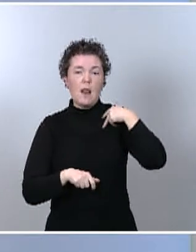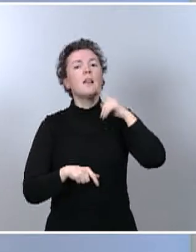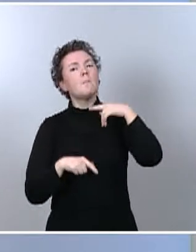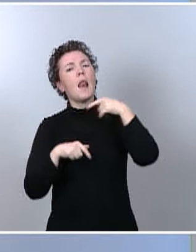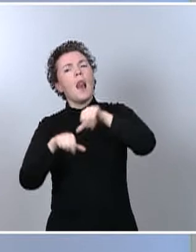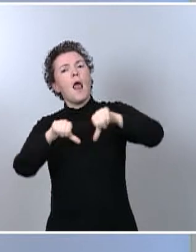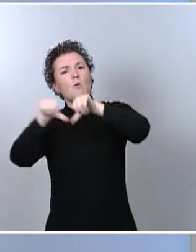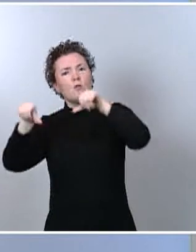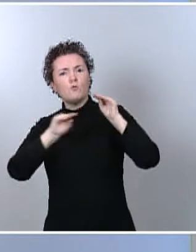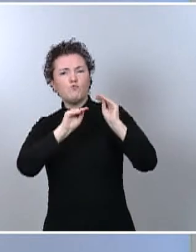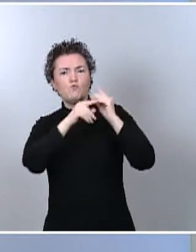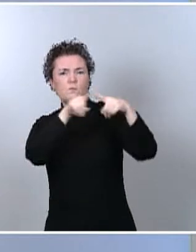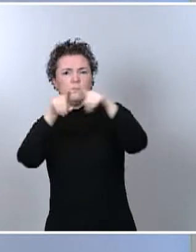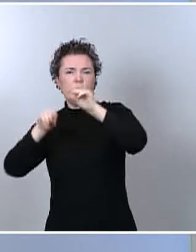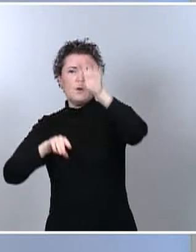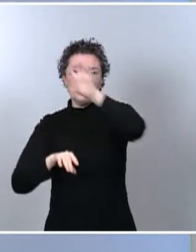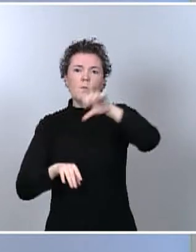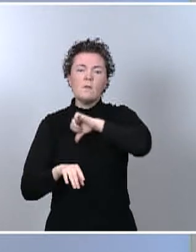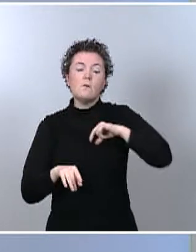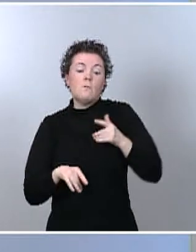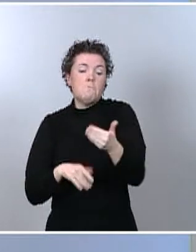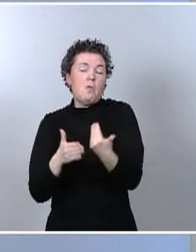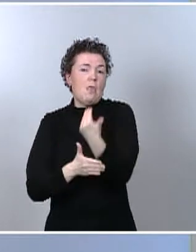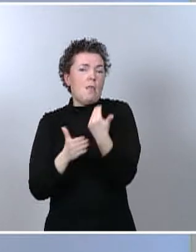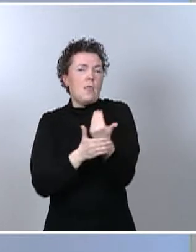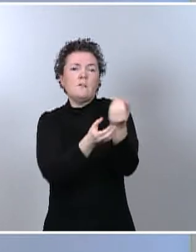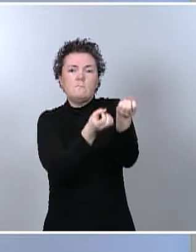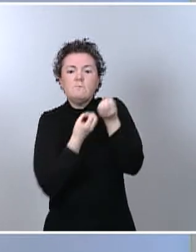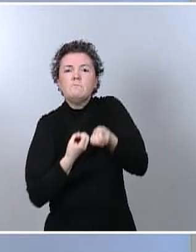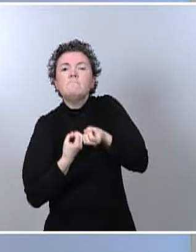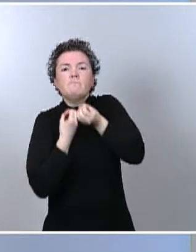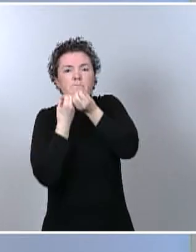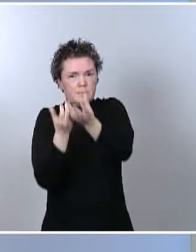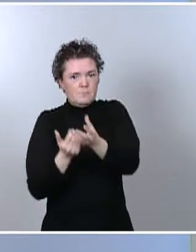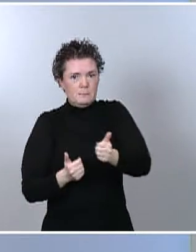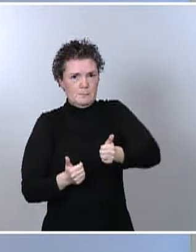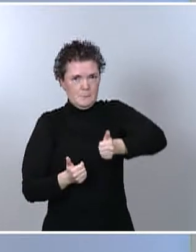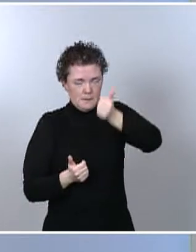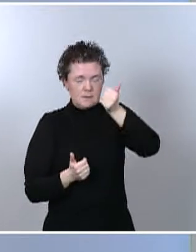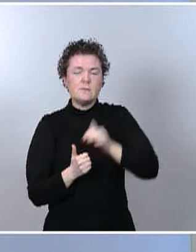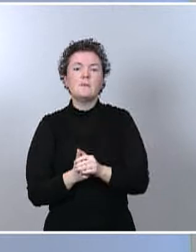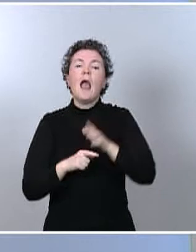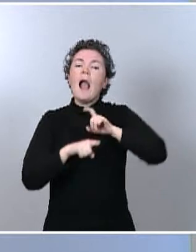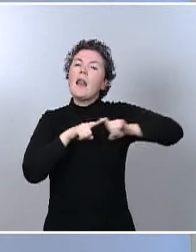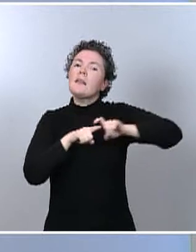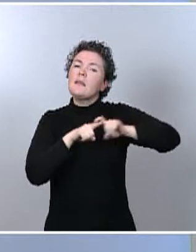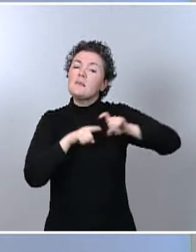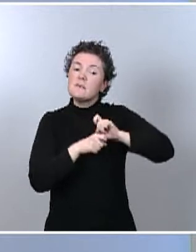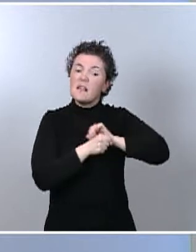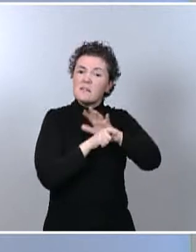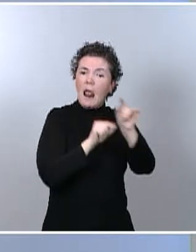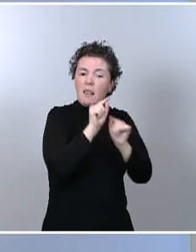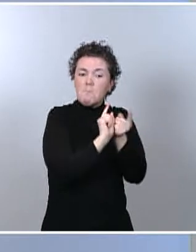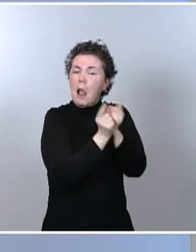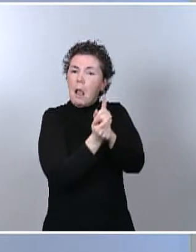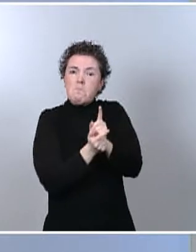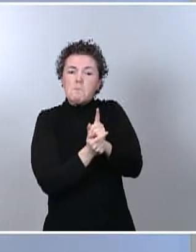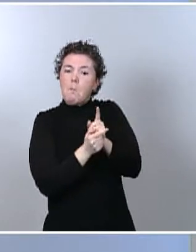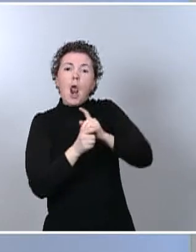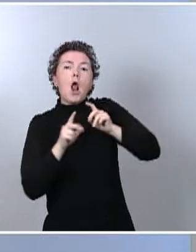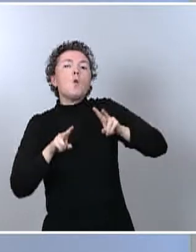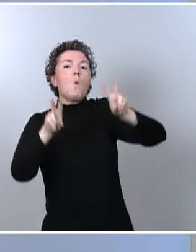comunidades, y en unos días iremos teniendo más información sobre ello. Sobre las características de la cepa no hay más novedades.